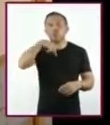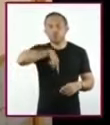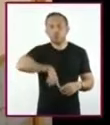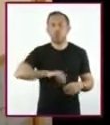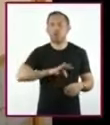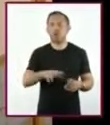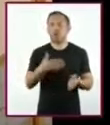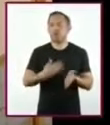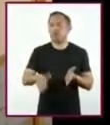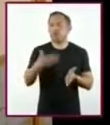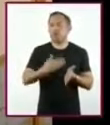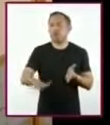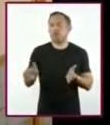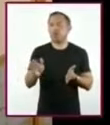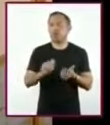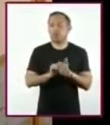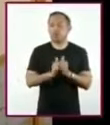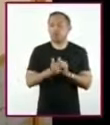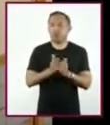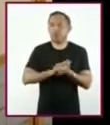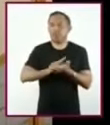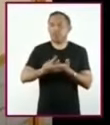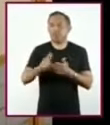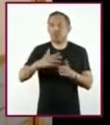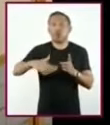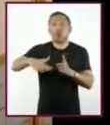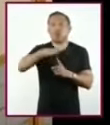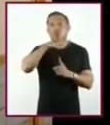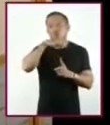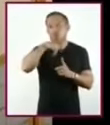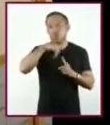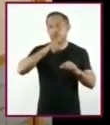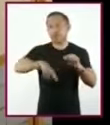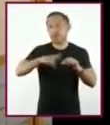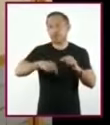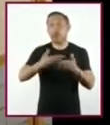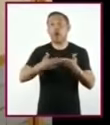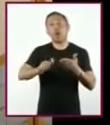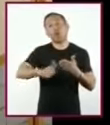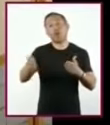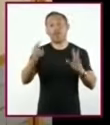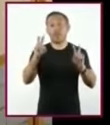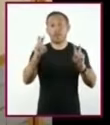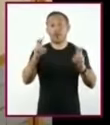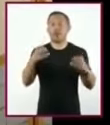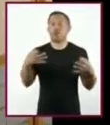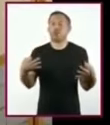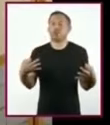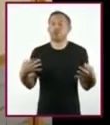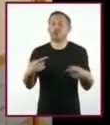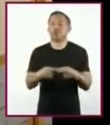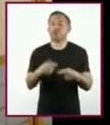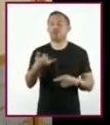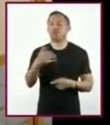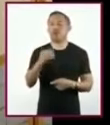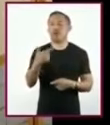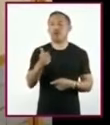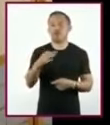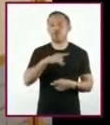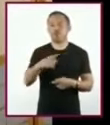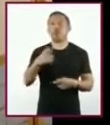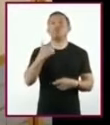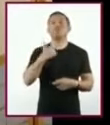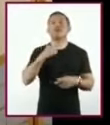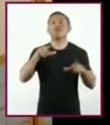de evitar la contaminación. Ahora ha llegado el tema del yoga, o sea, que ve por tu tapete y vamos a practicar yoga con